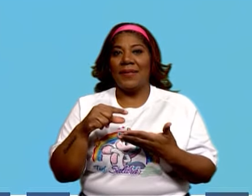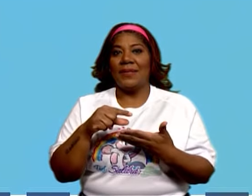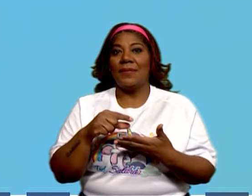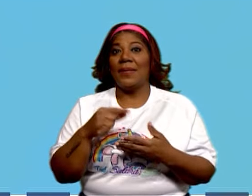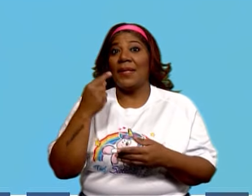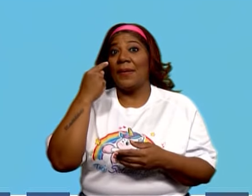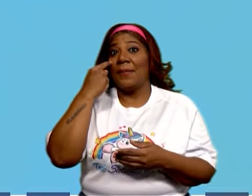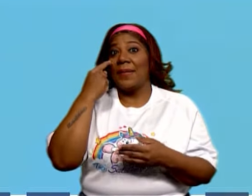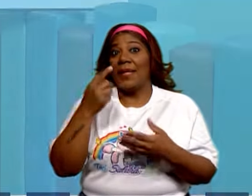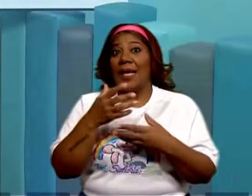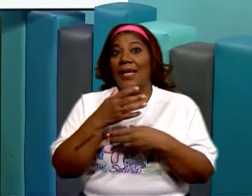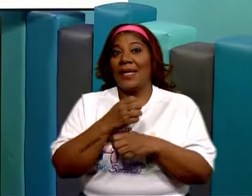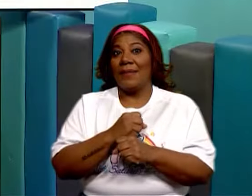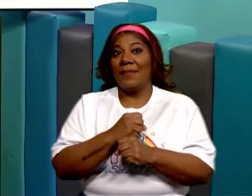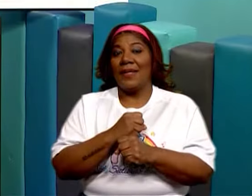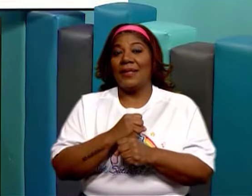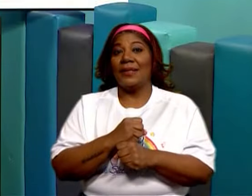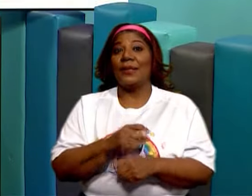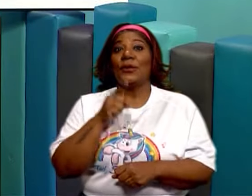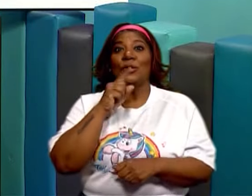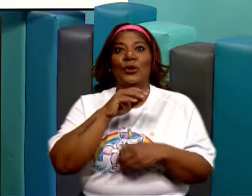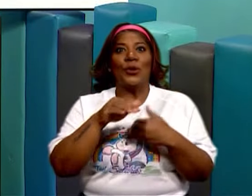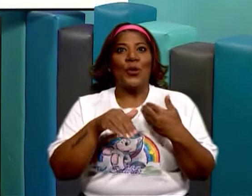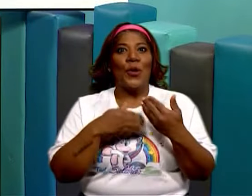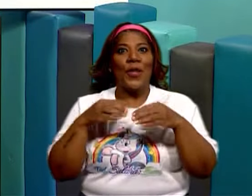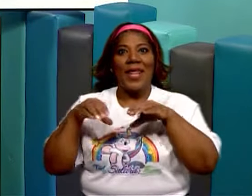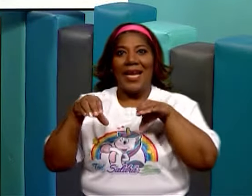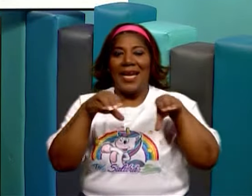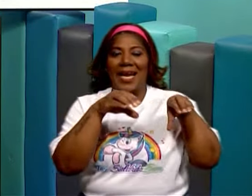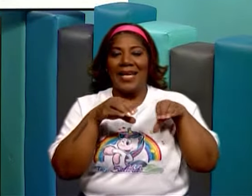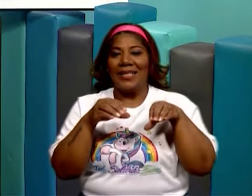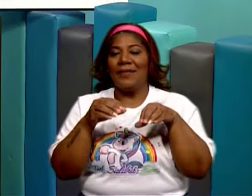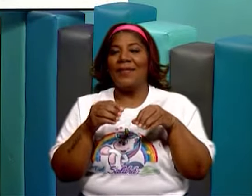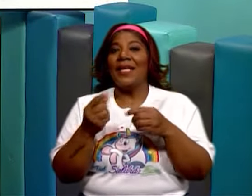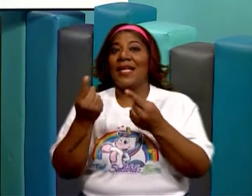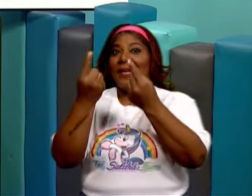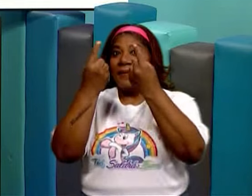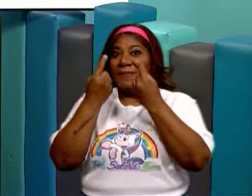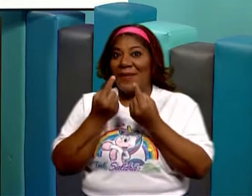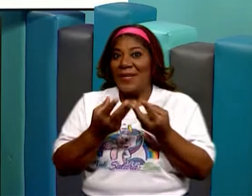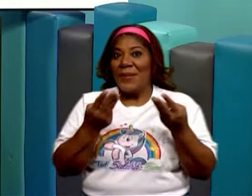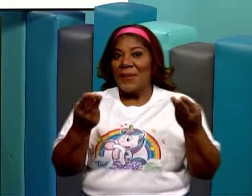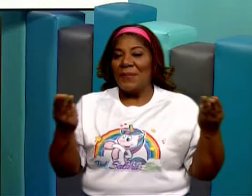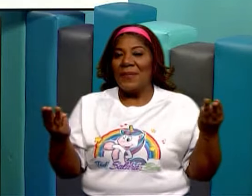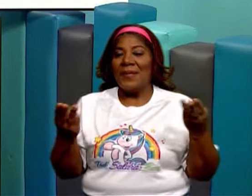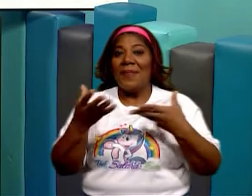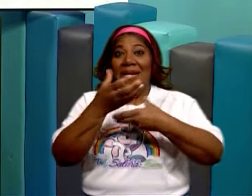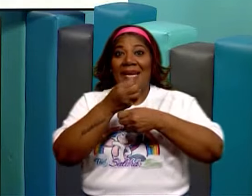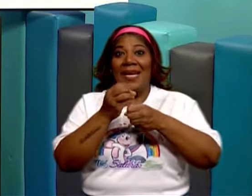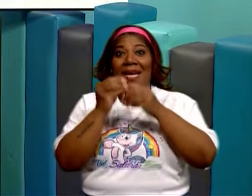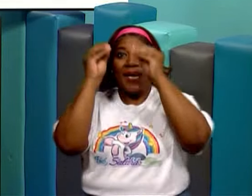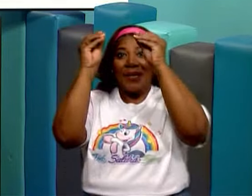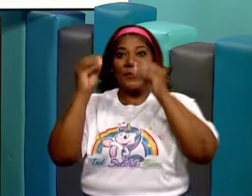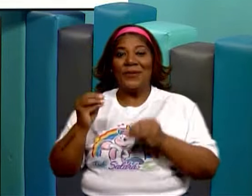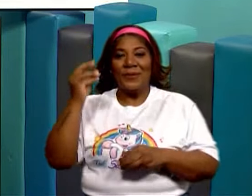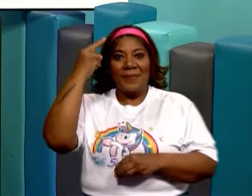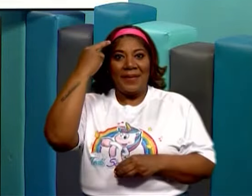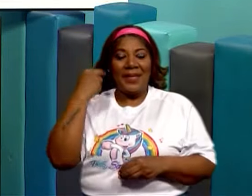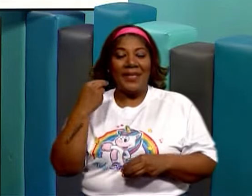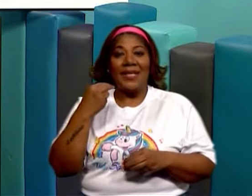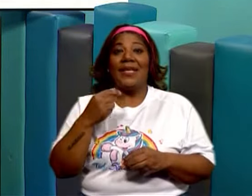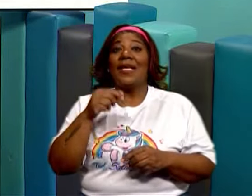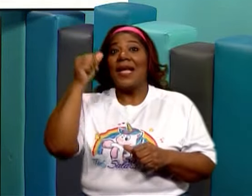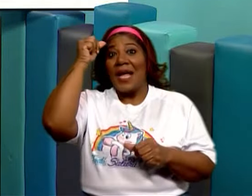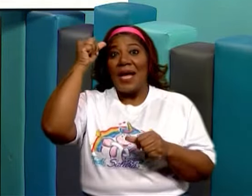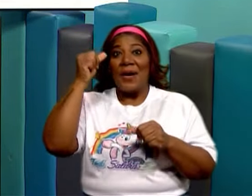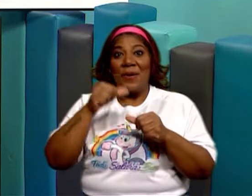realizar. Te invito a que las actividades que realicemos y que hagamos aquí puedas reforzarlas muchas veces y las subas al